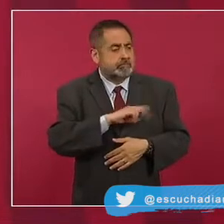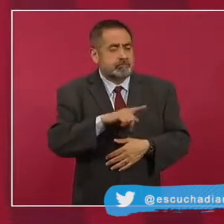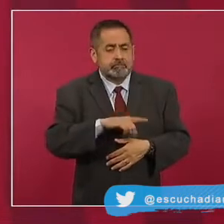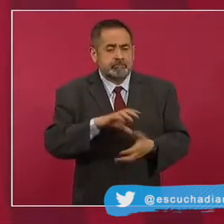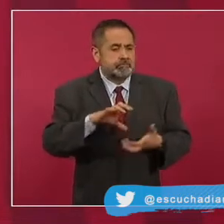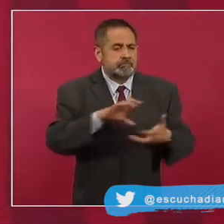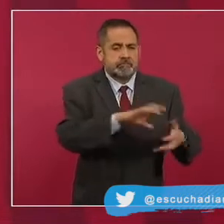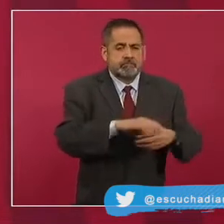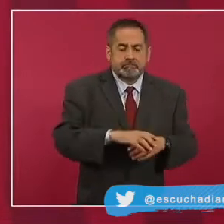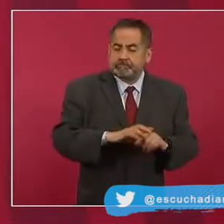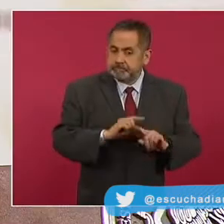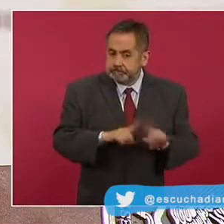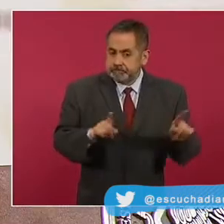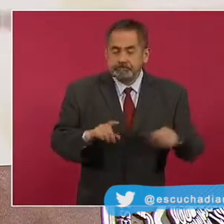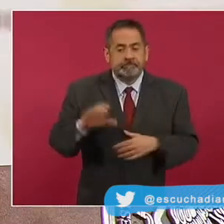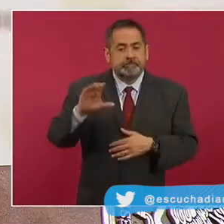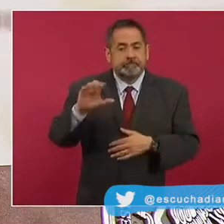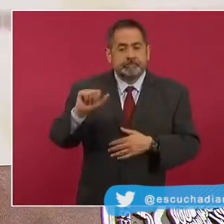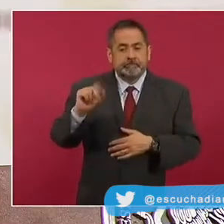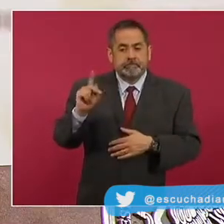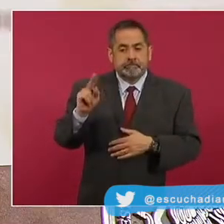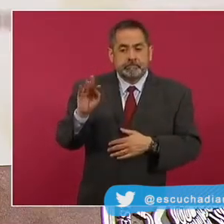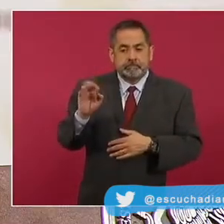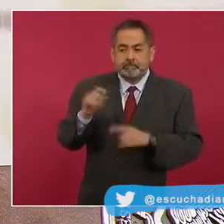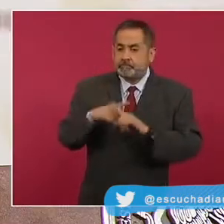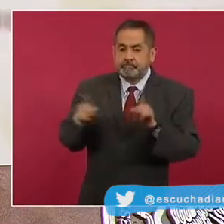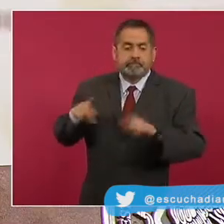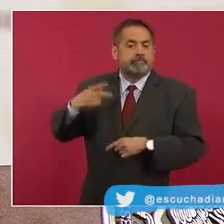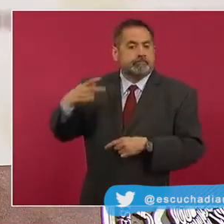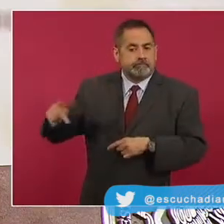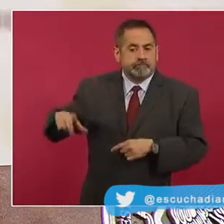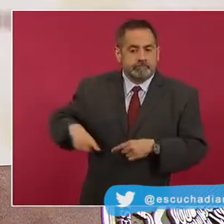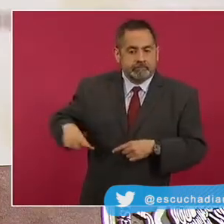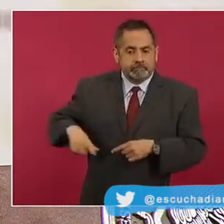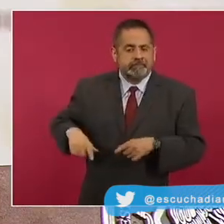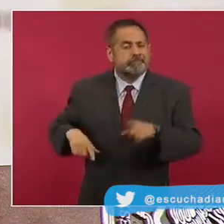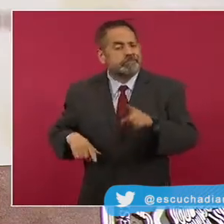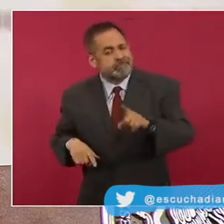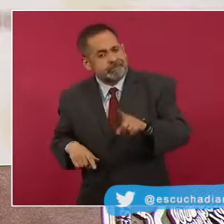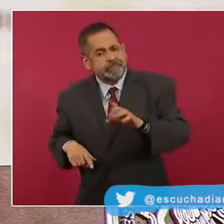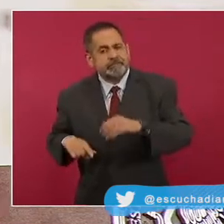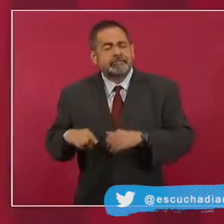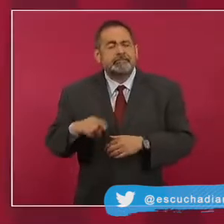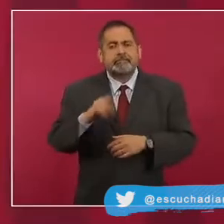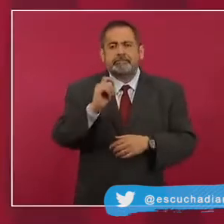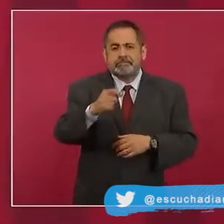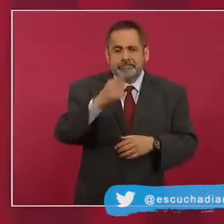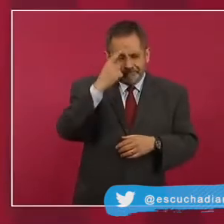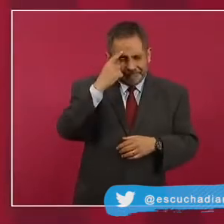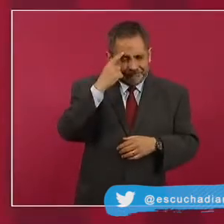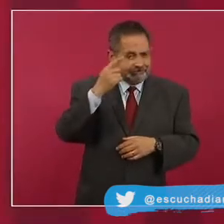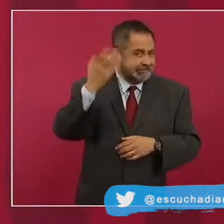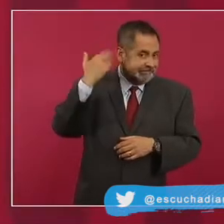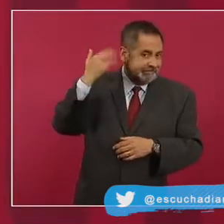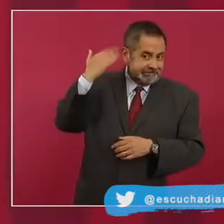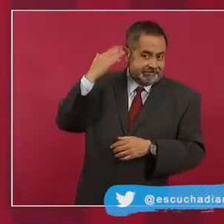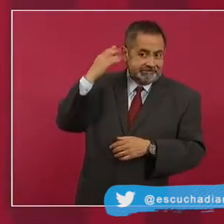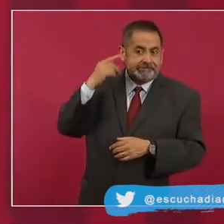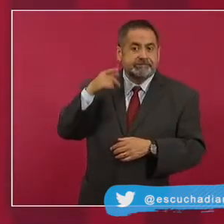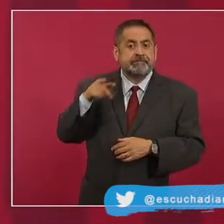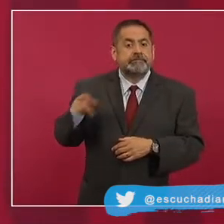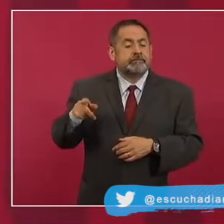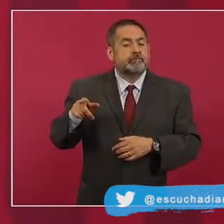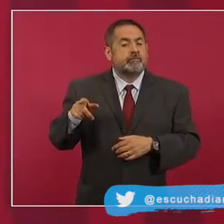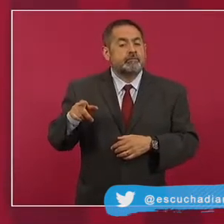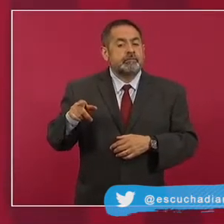porque siempre han visto a méxico como tierra de conquista todo esto está diferente para el pueblo de españa no hay más que admiración